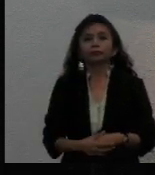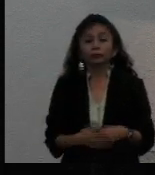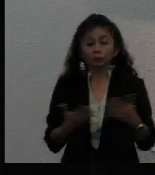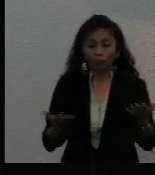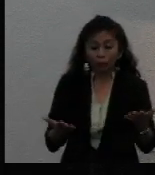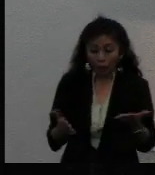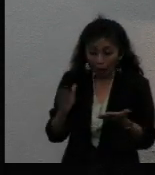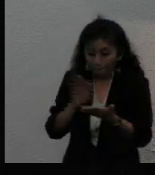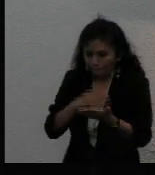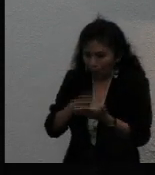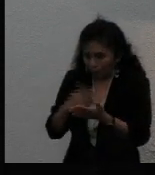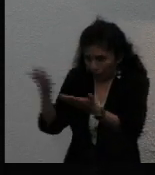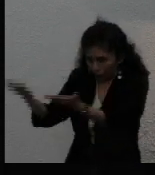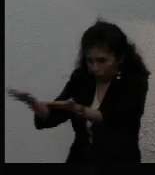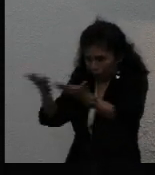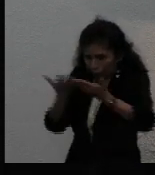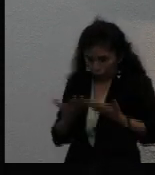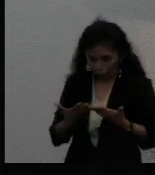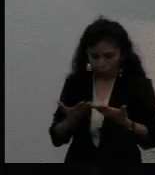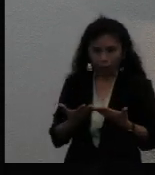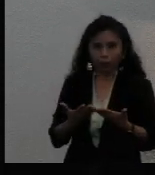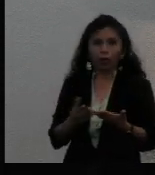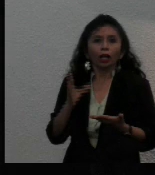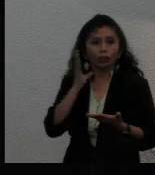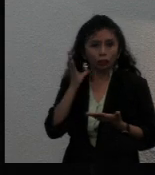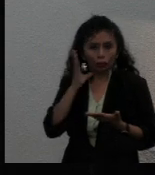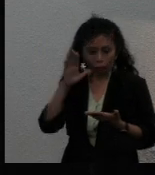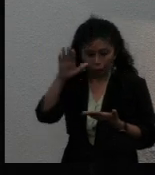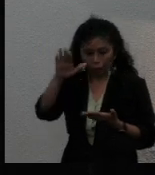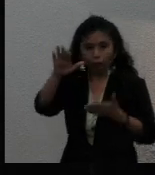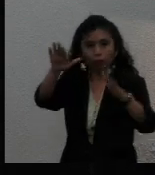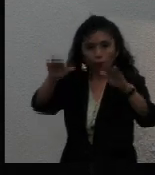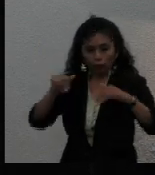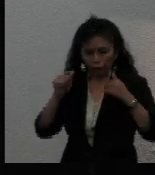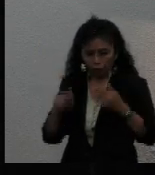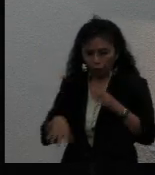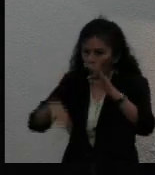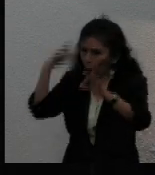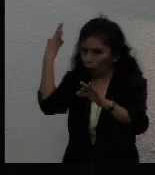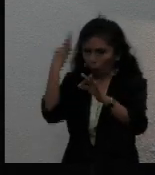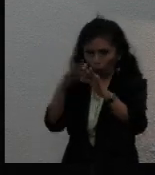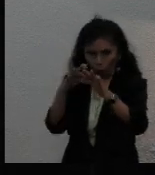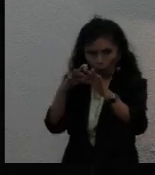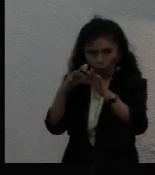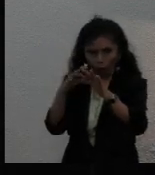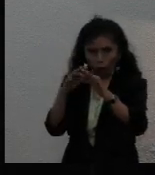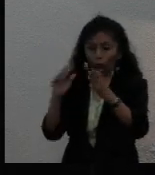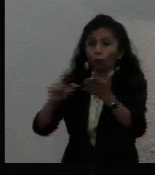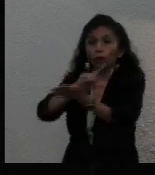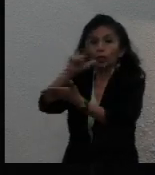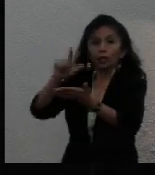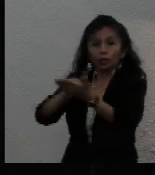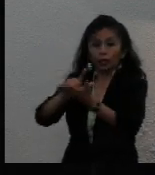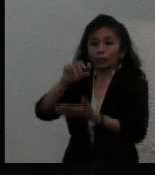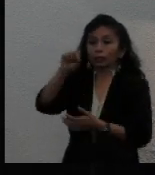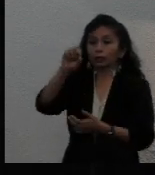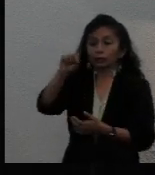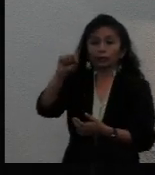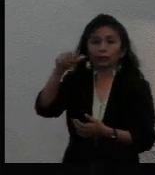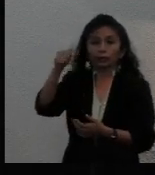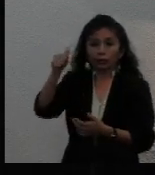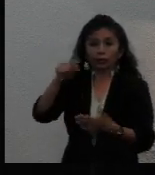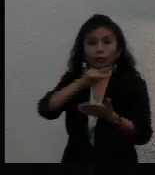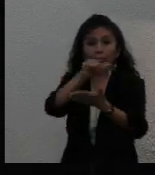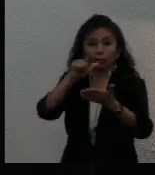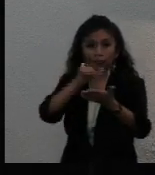El documento que hoy se entrega en la honorable legislatura cumple con lo establecido en el artículo 66 de nuestra